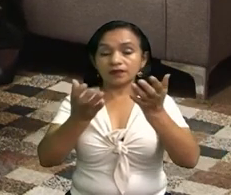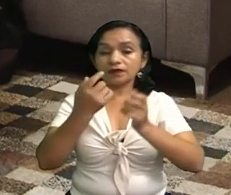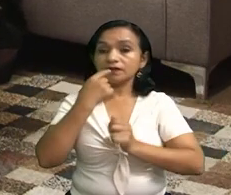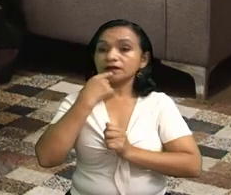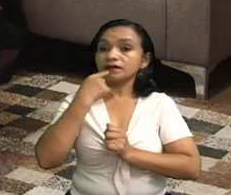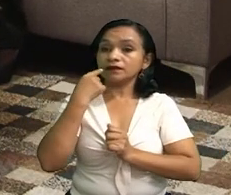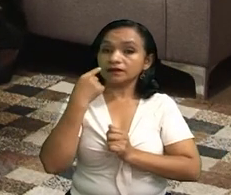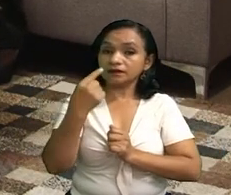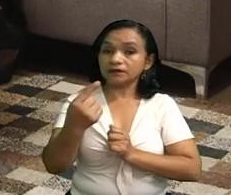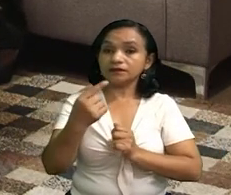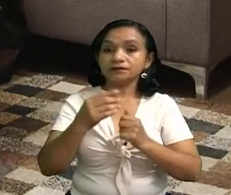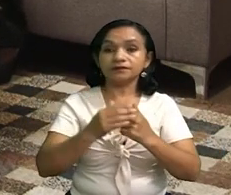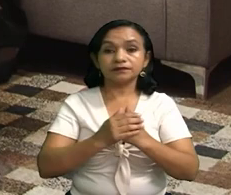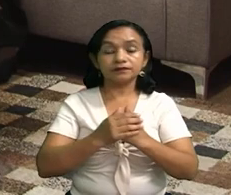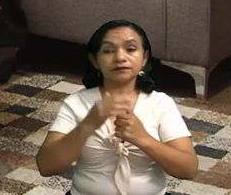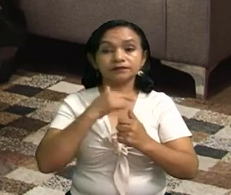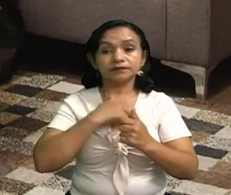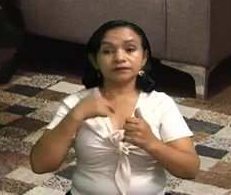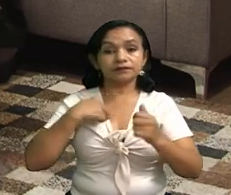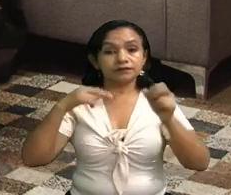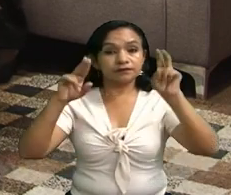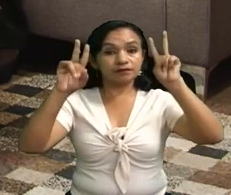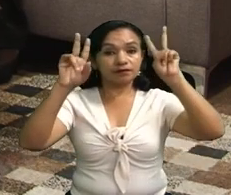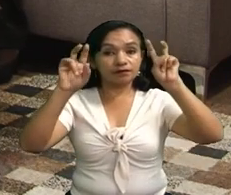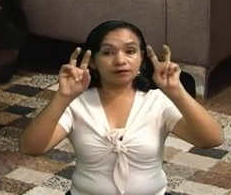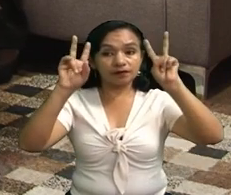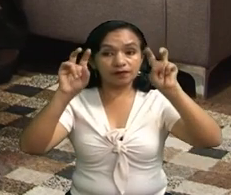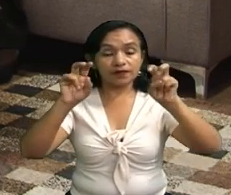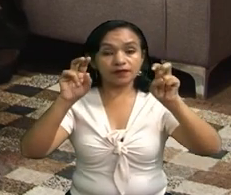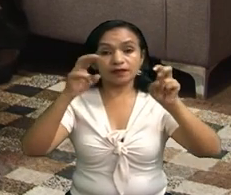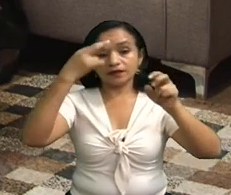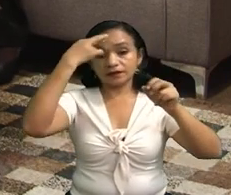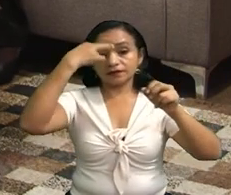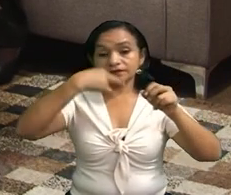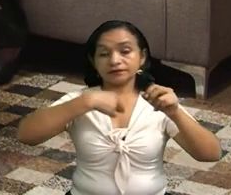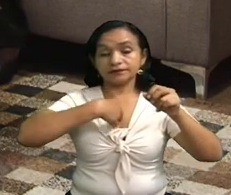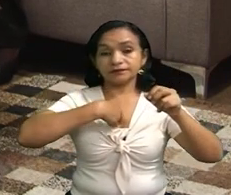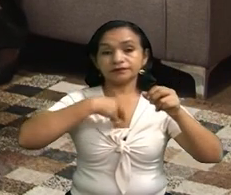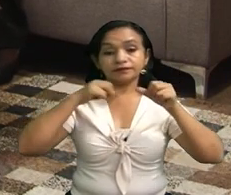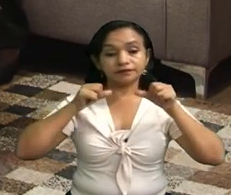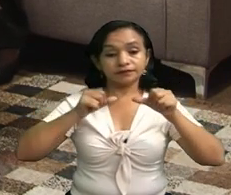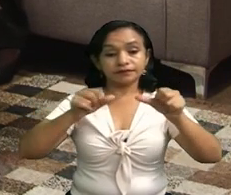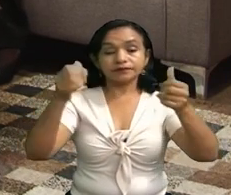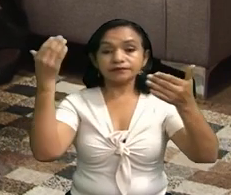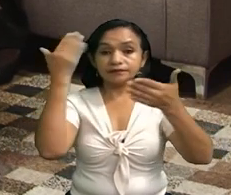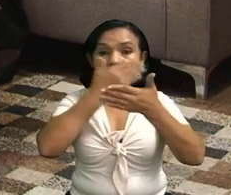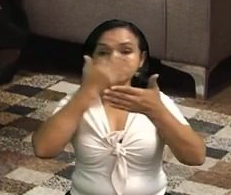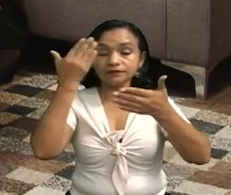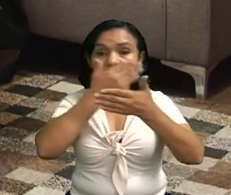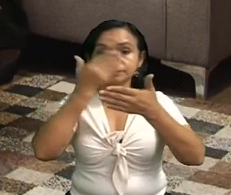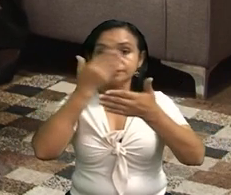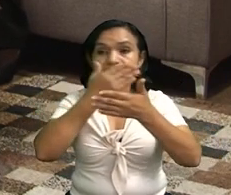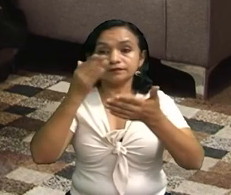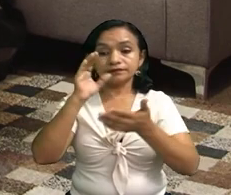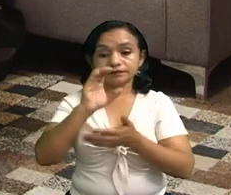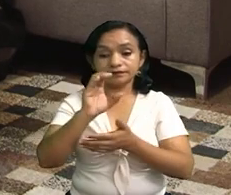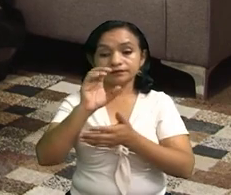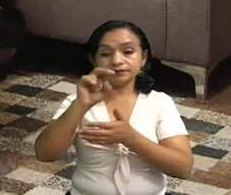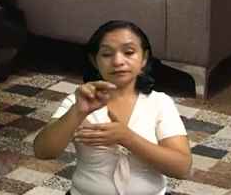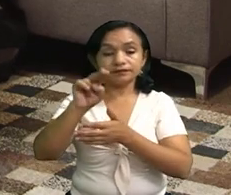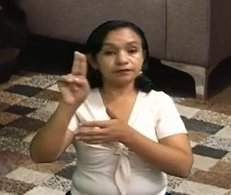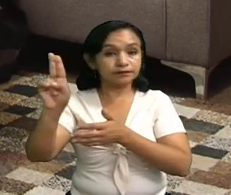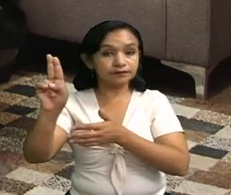que sí, estamos en el tema de en la responsabilidad de la continuidad educativa. Y como CNU